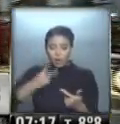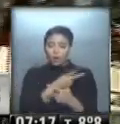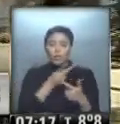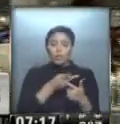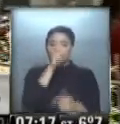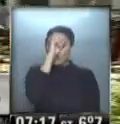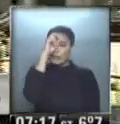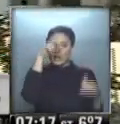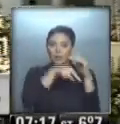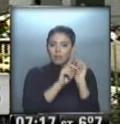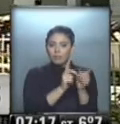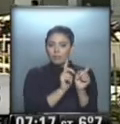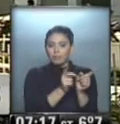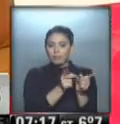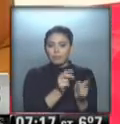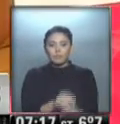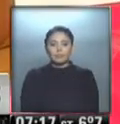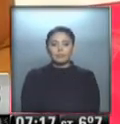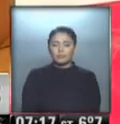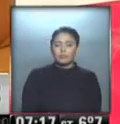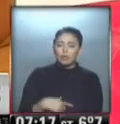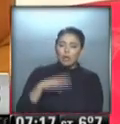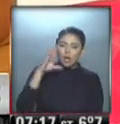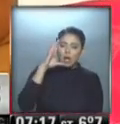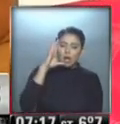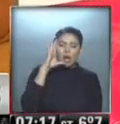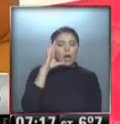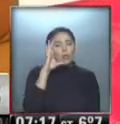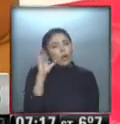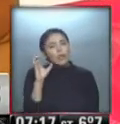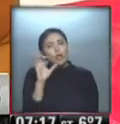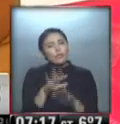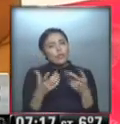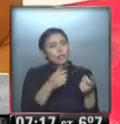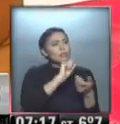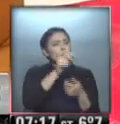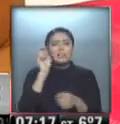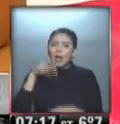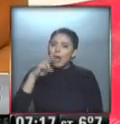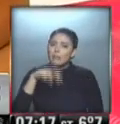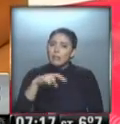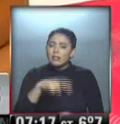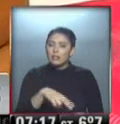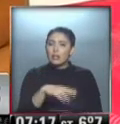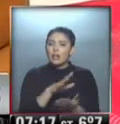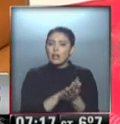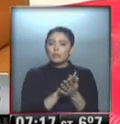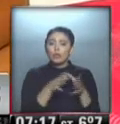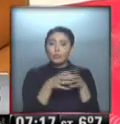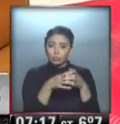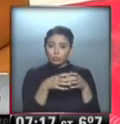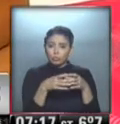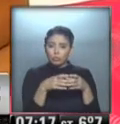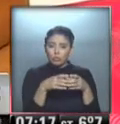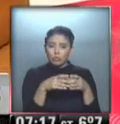continúan internados. Recuerdo que estábamos repartiendo folletos, estábamos haciendo una caminata con el partido